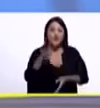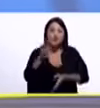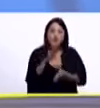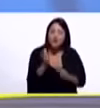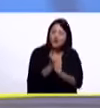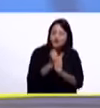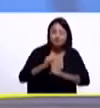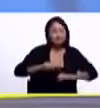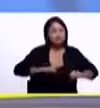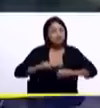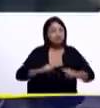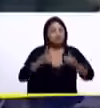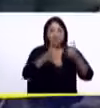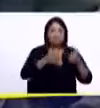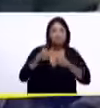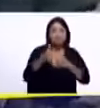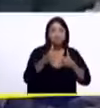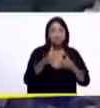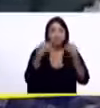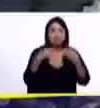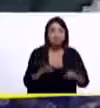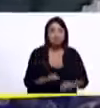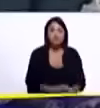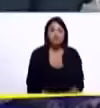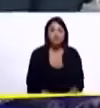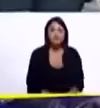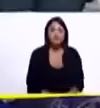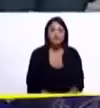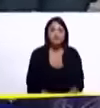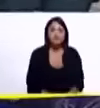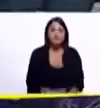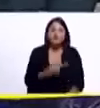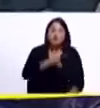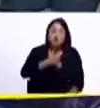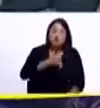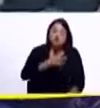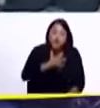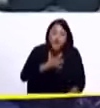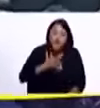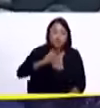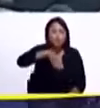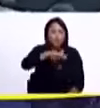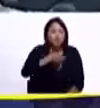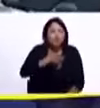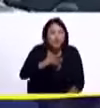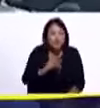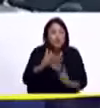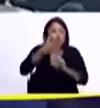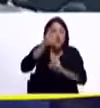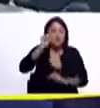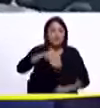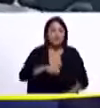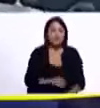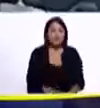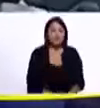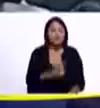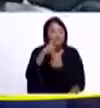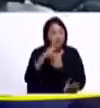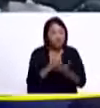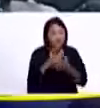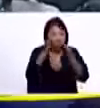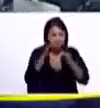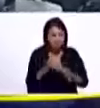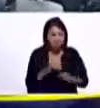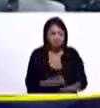de nuestro país. Es nuestra máxima aspiración y la vamos a lograr. La vamos a lograr, ustedes verán.